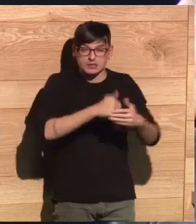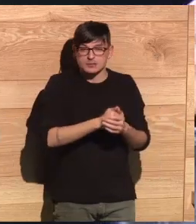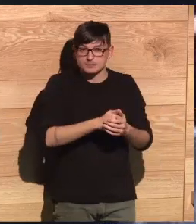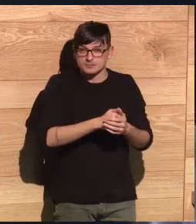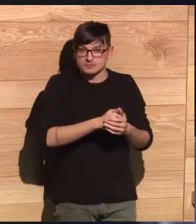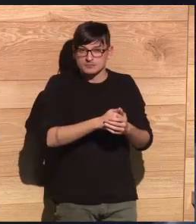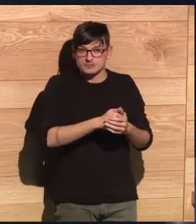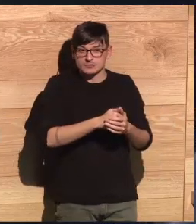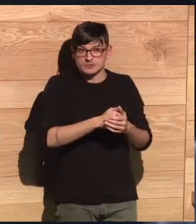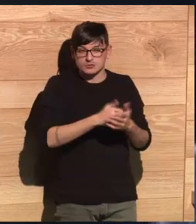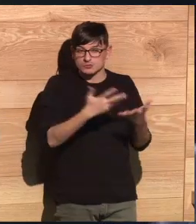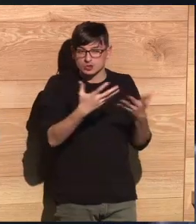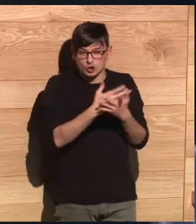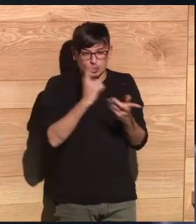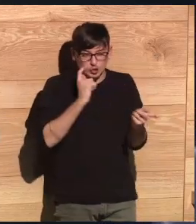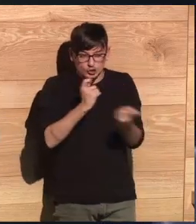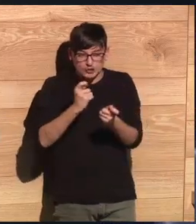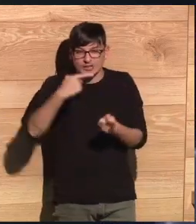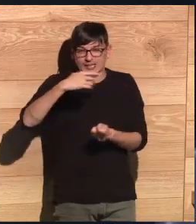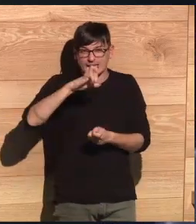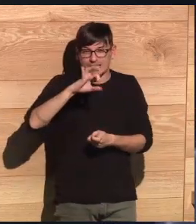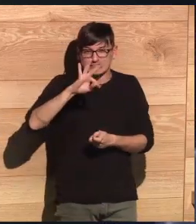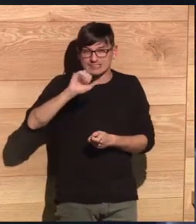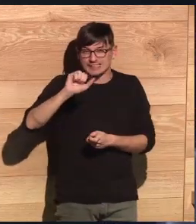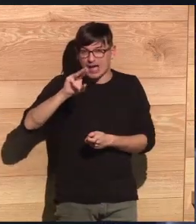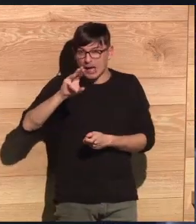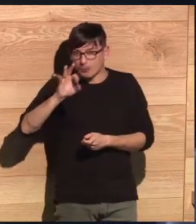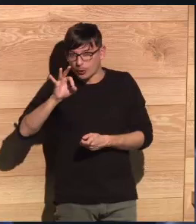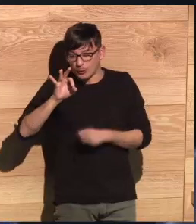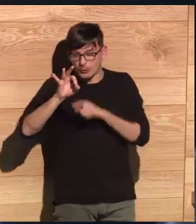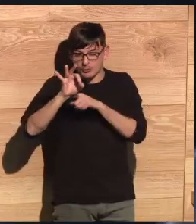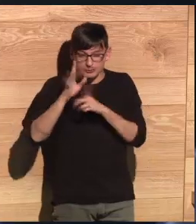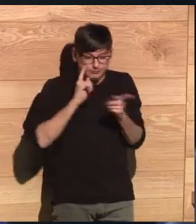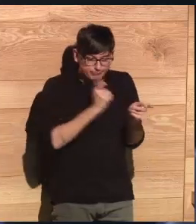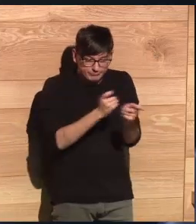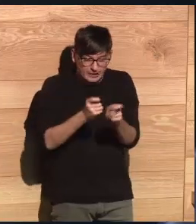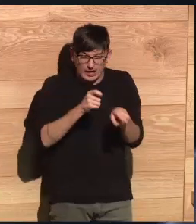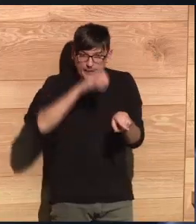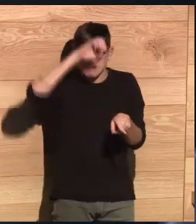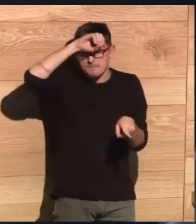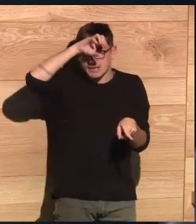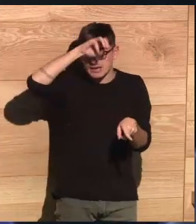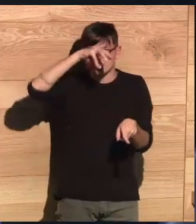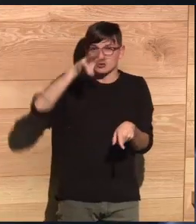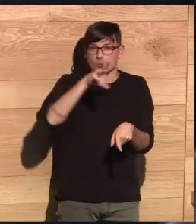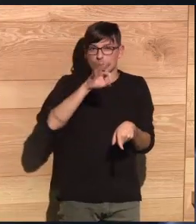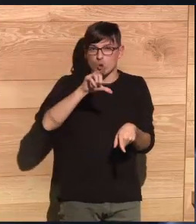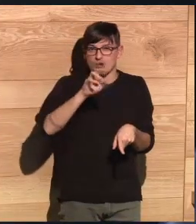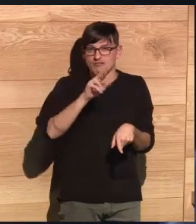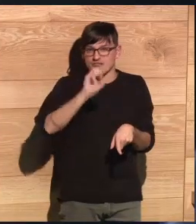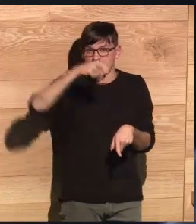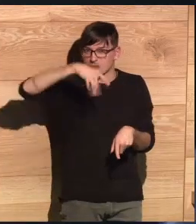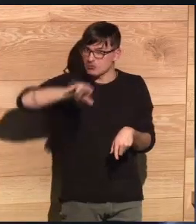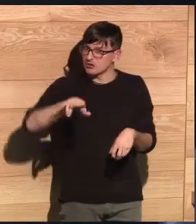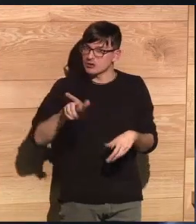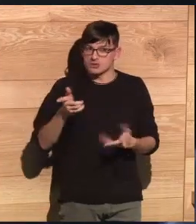momento todo controlado por la Gestapo porque es donde hay minas de wolframio, que arriesgaron sus vidas de esa